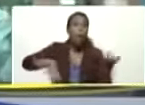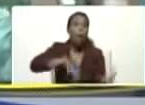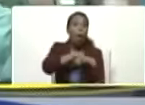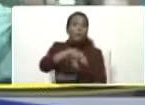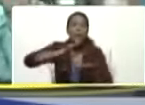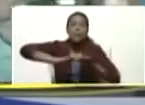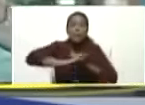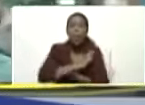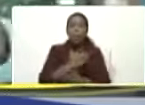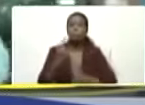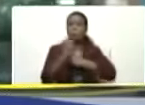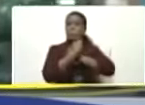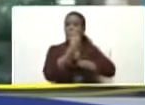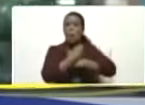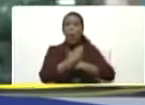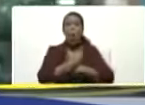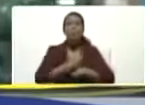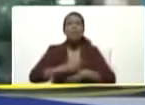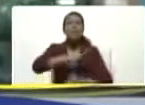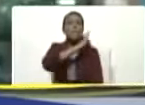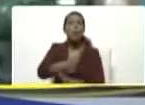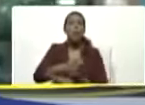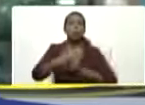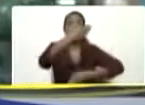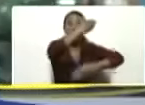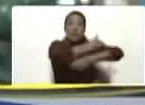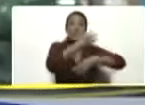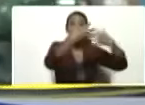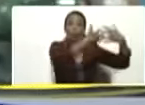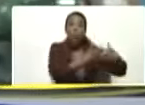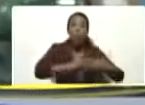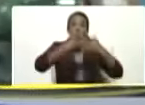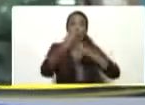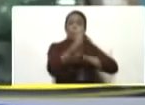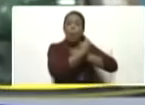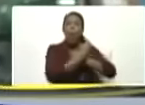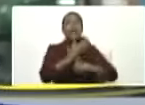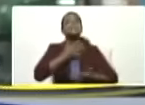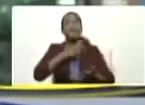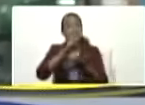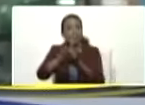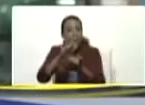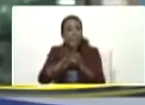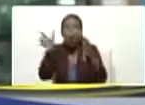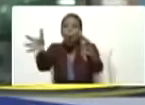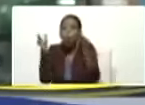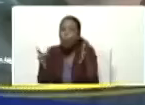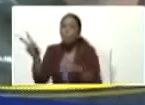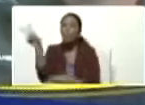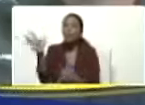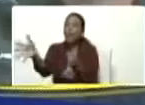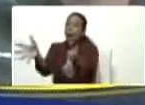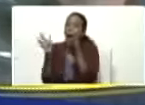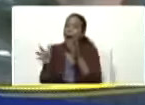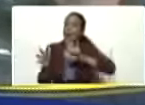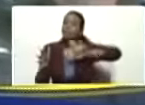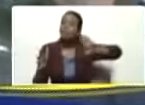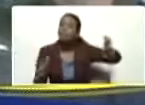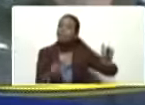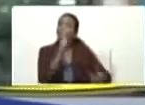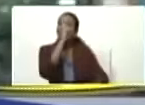Después nos atacaron con los misiles de las sanciones. Y yo dije, tranquilo que el equipo gana. Tenemos el